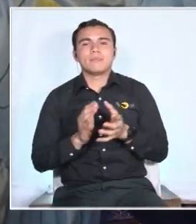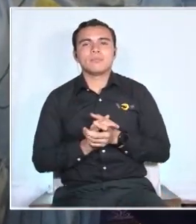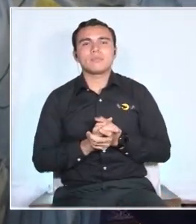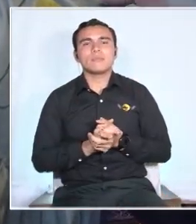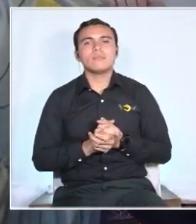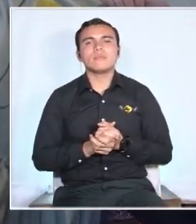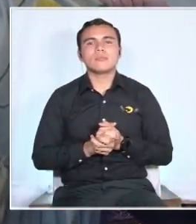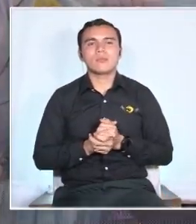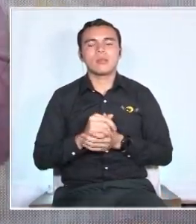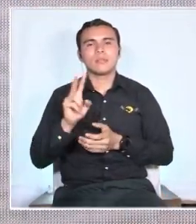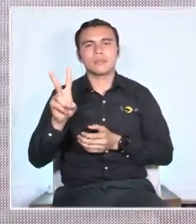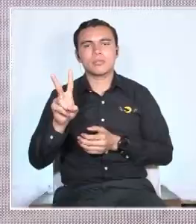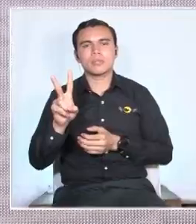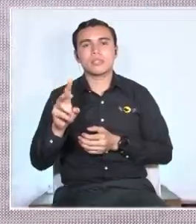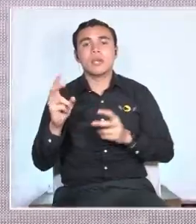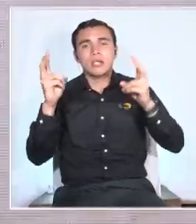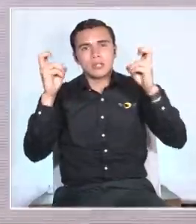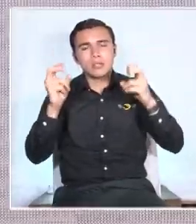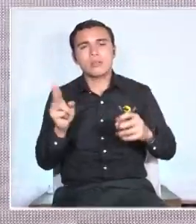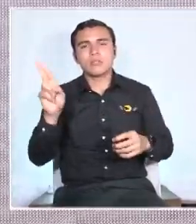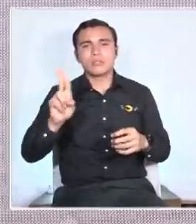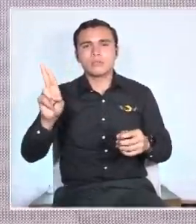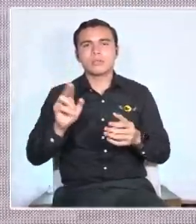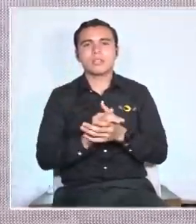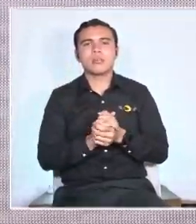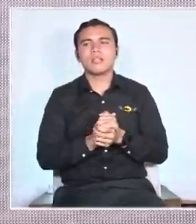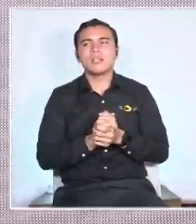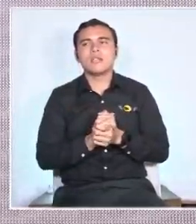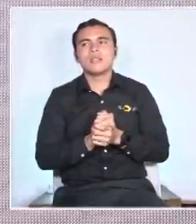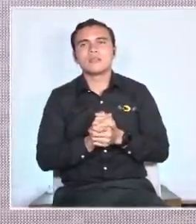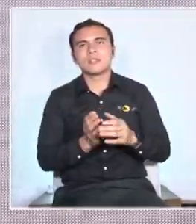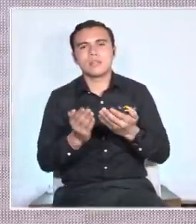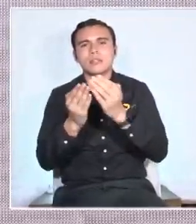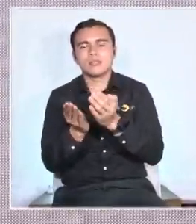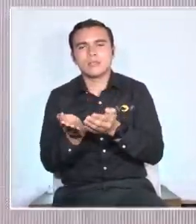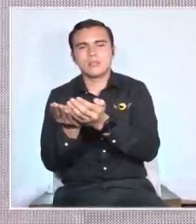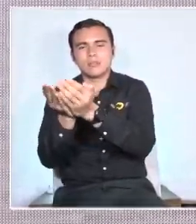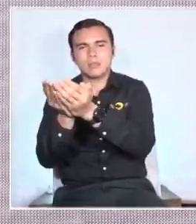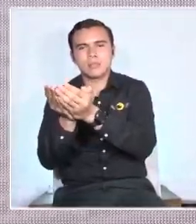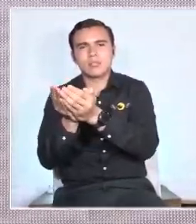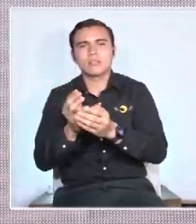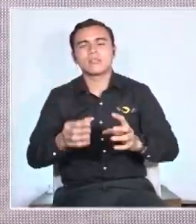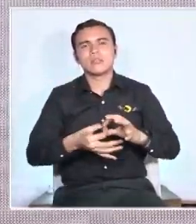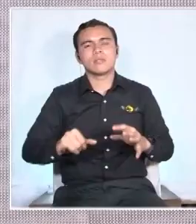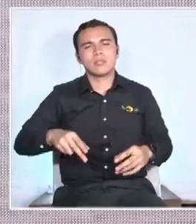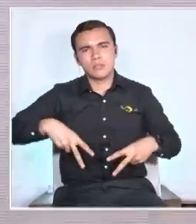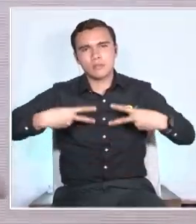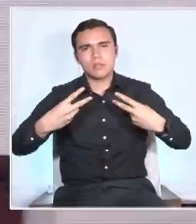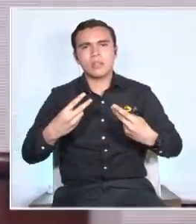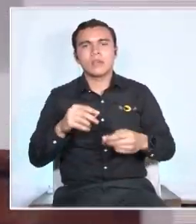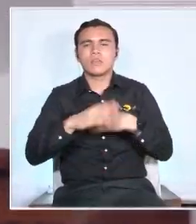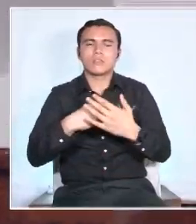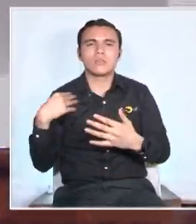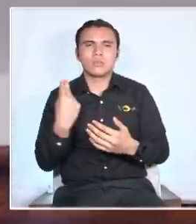Número dos, el diablo va a usar los naufragios de la vida. Todos nosotros hemos pasado